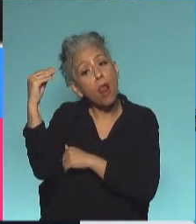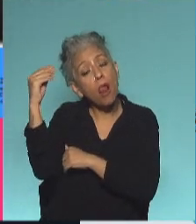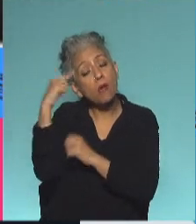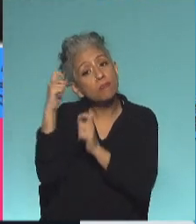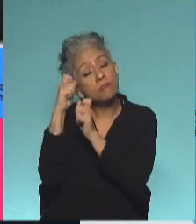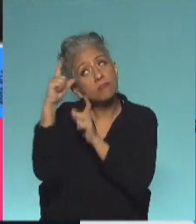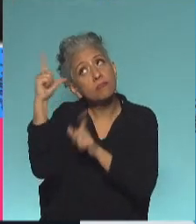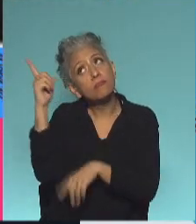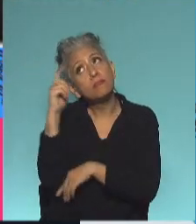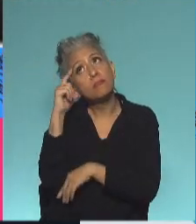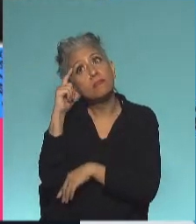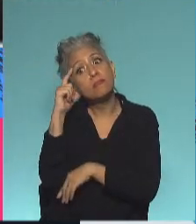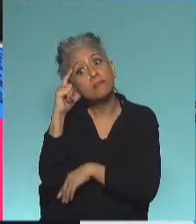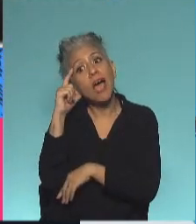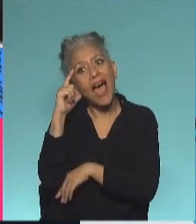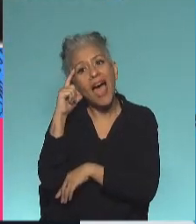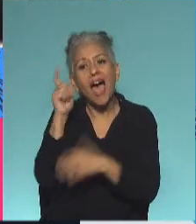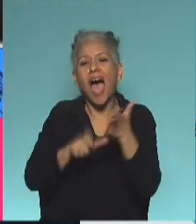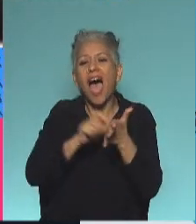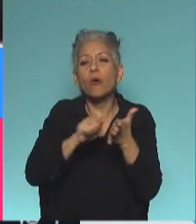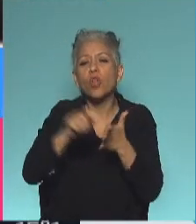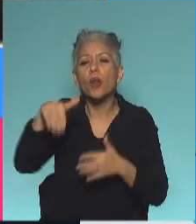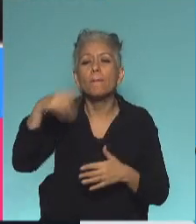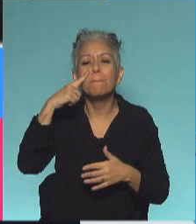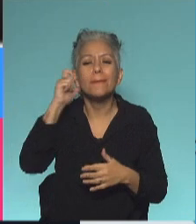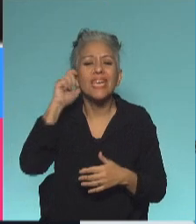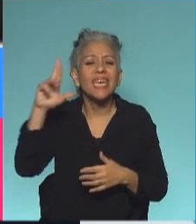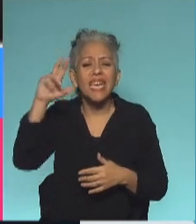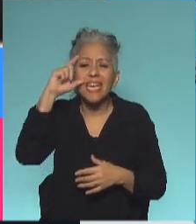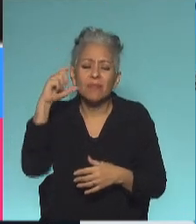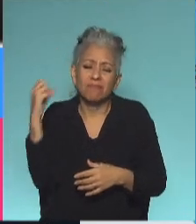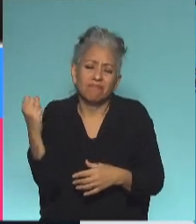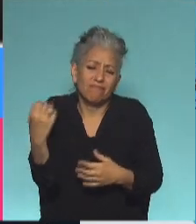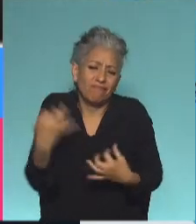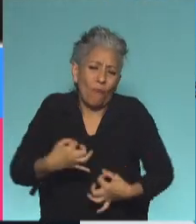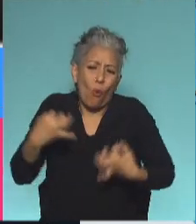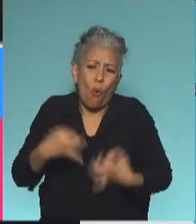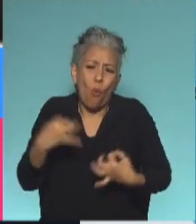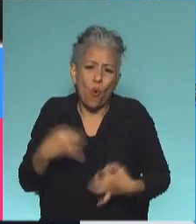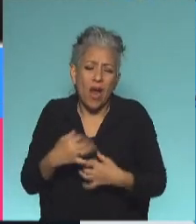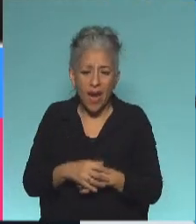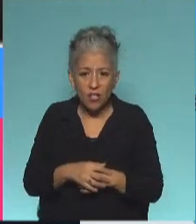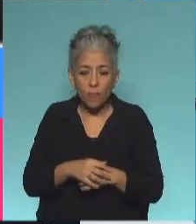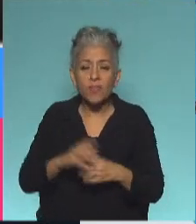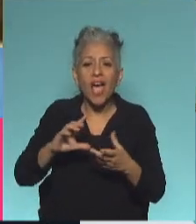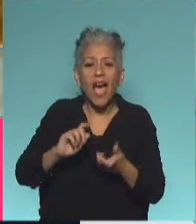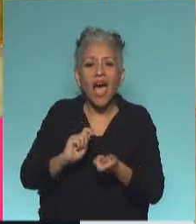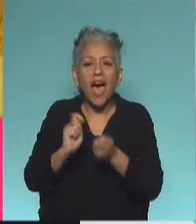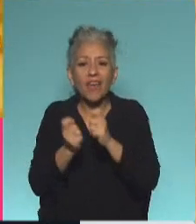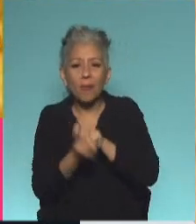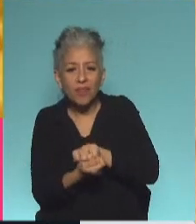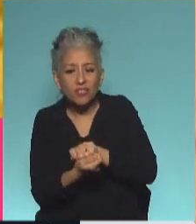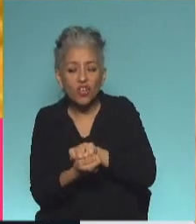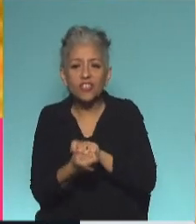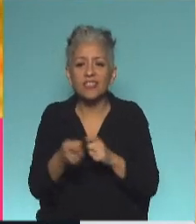y del relato de un autor como Migré, que era maravilloso, ¿no? Es una adaptación. Eso te iba a decir, la adaptación y